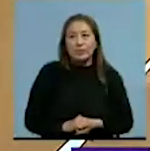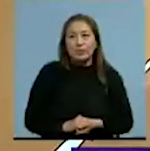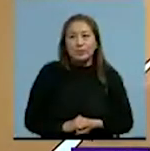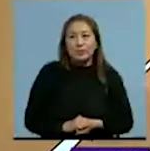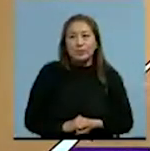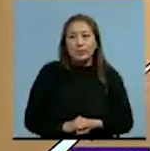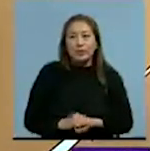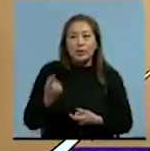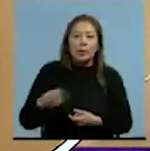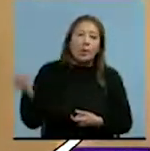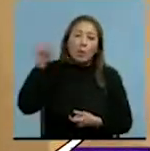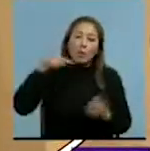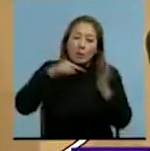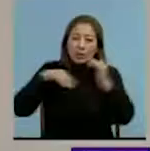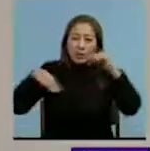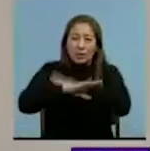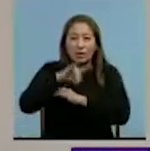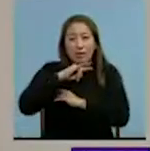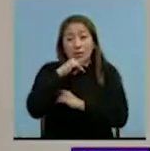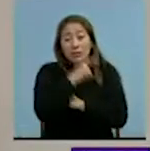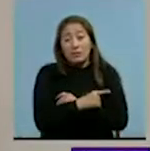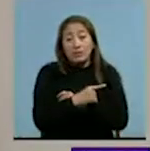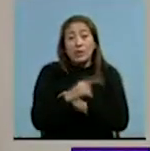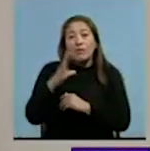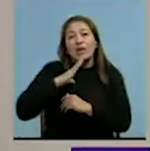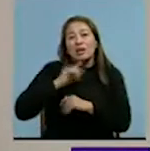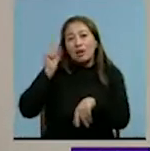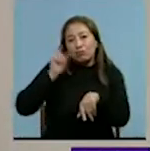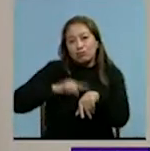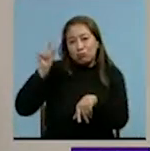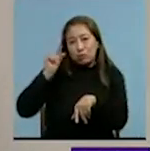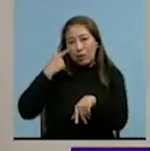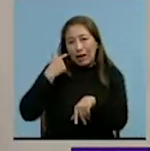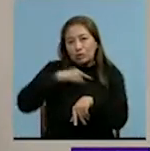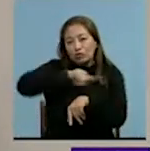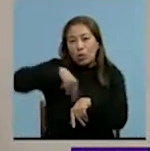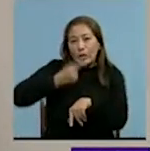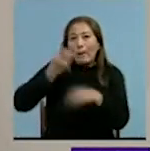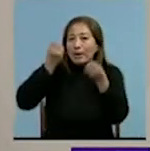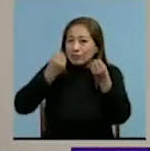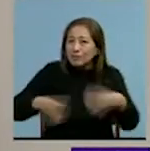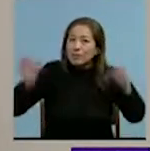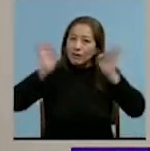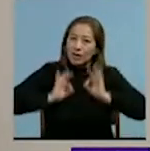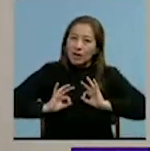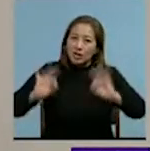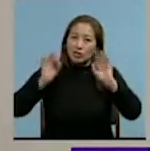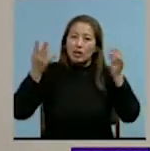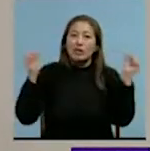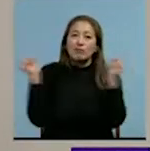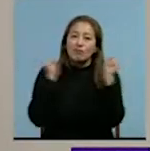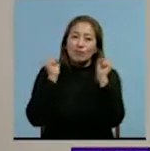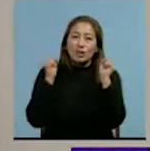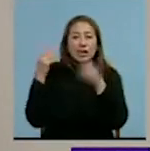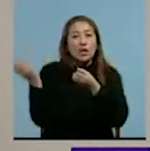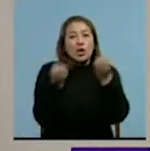y volvemos a la ciudad de san salvador de jujuy ya faltan pocas horas para la temporada turística invernal por